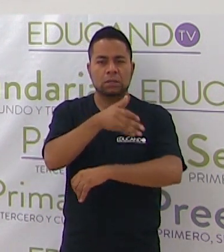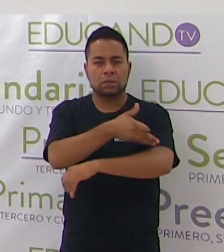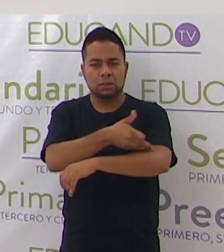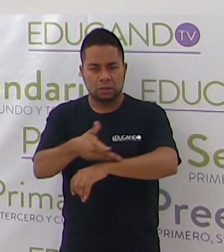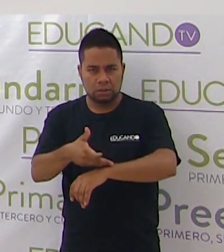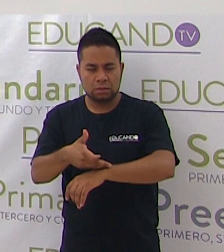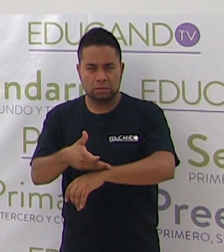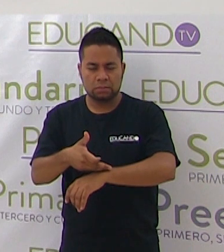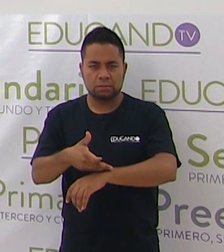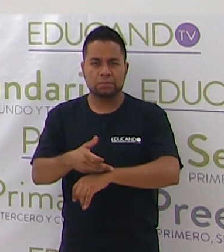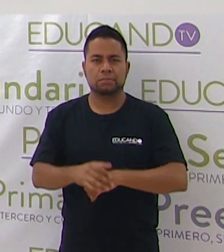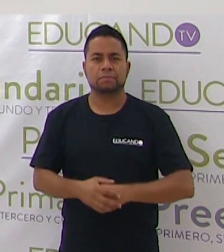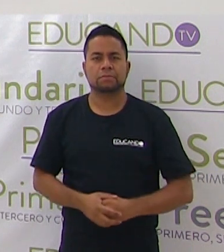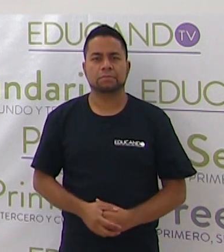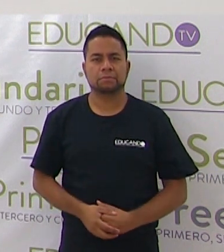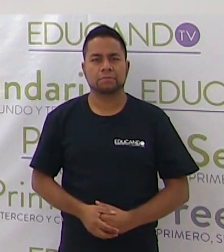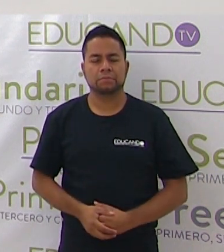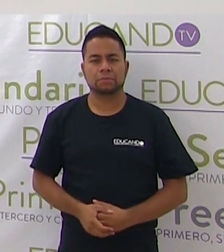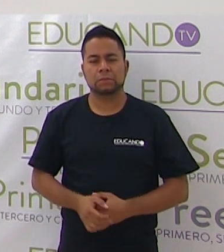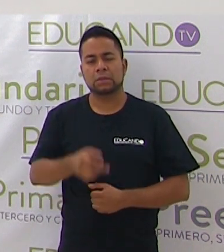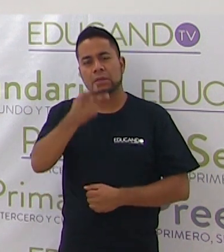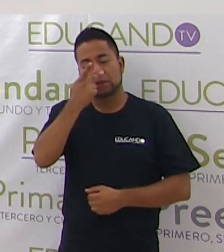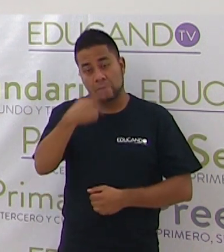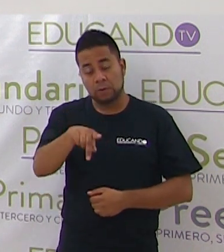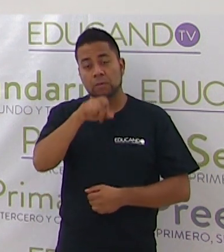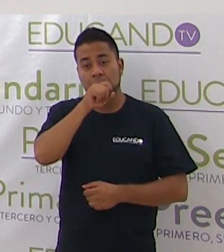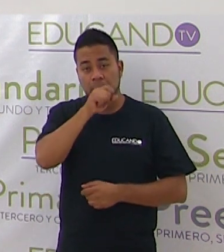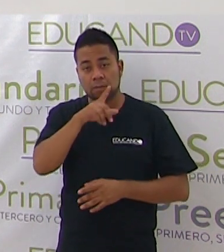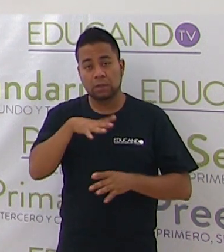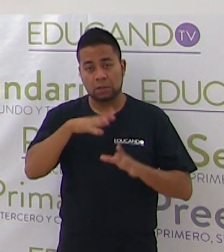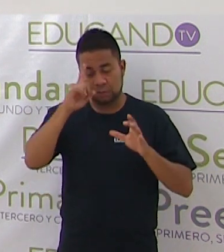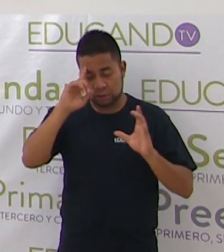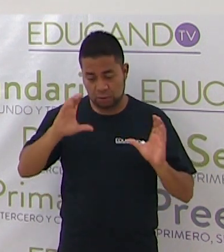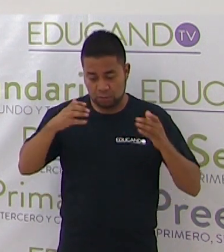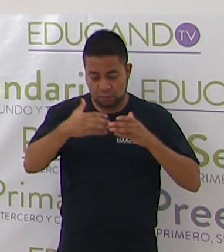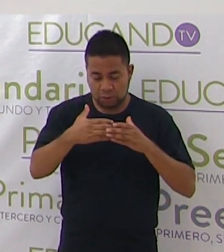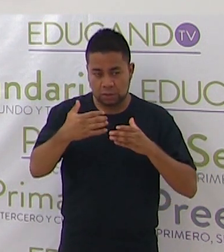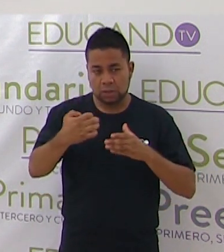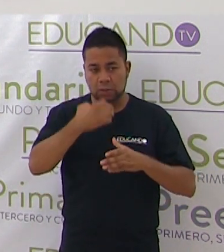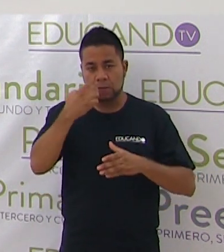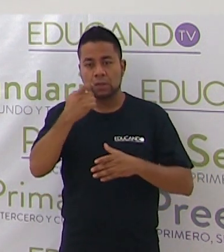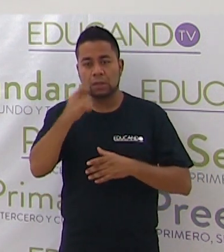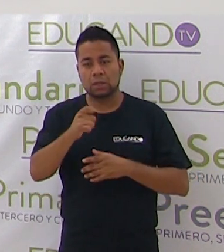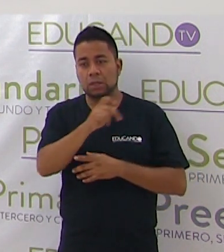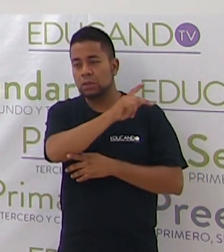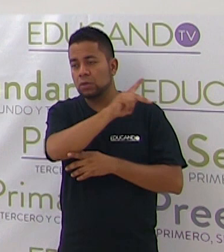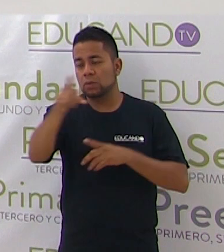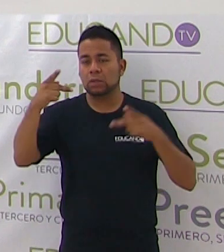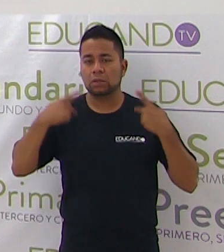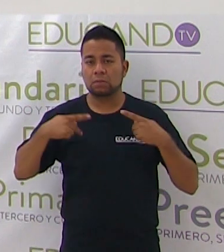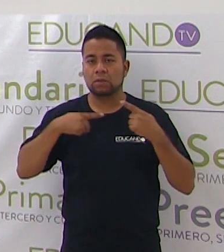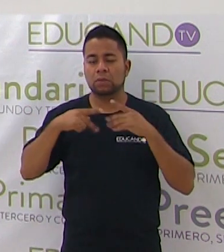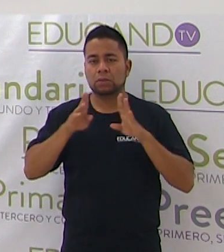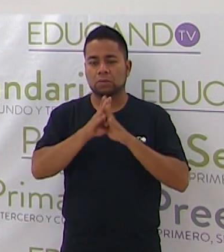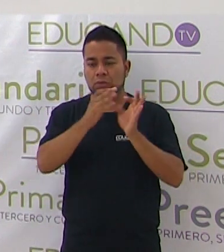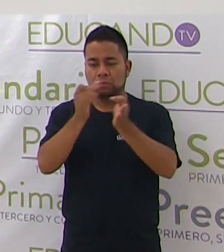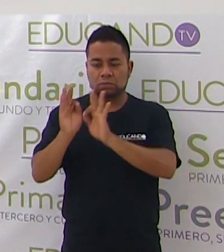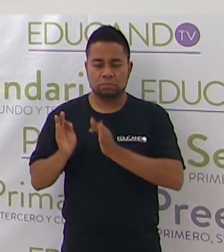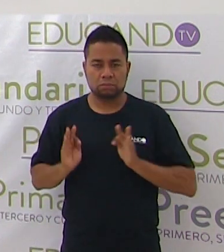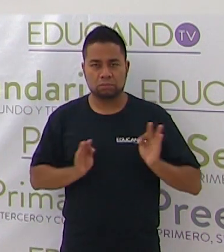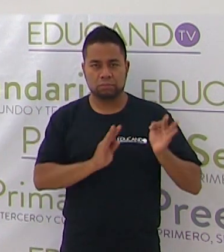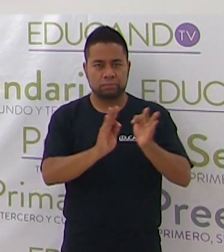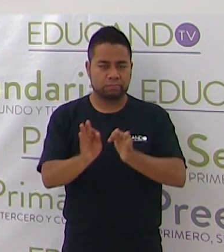las madres, pero también la comunidad escolar es toda la gente que está alrededor.